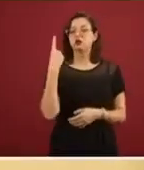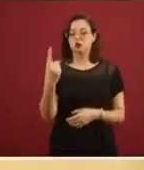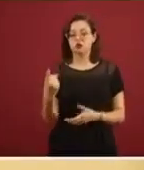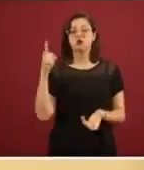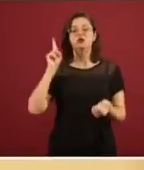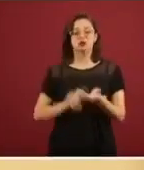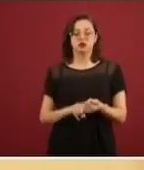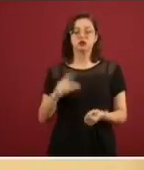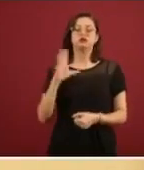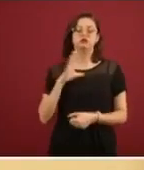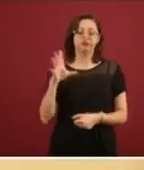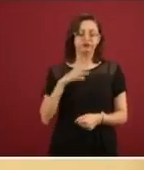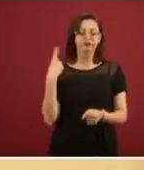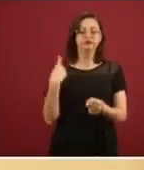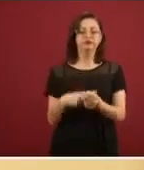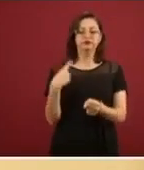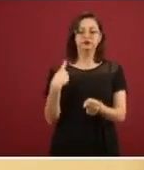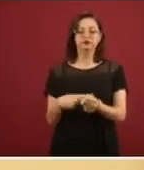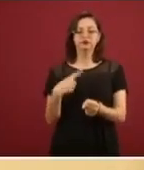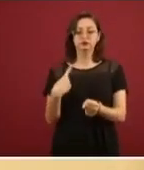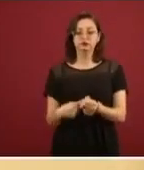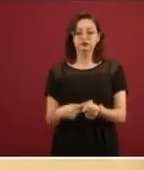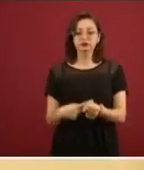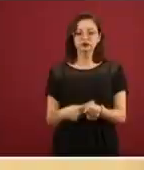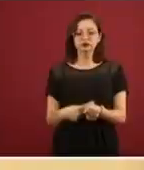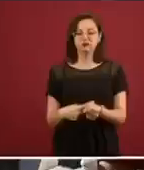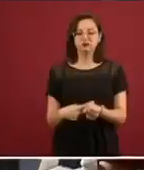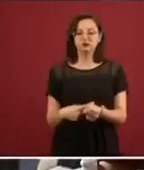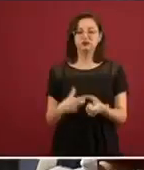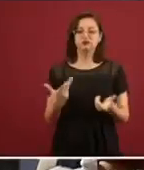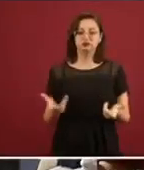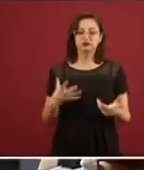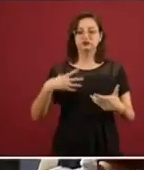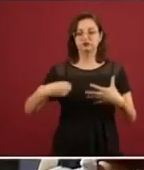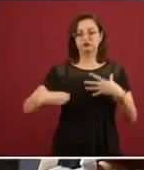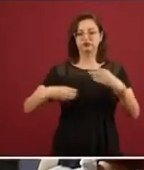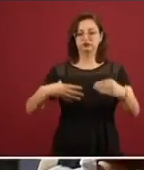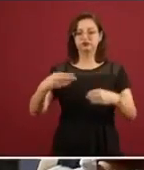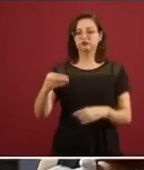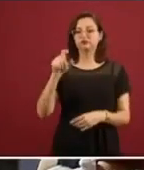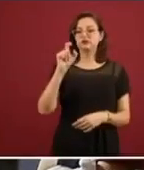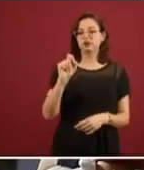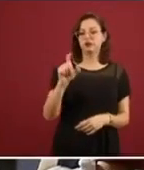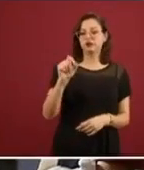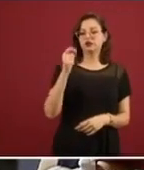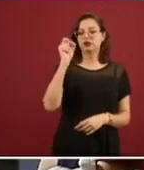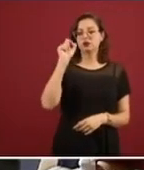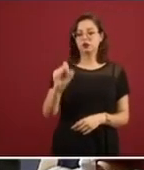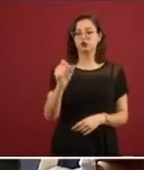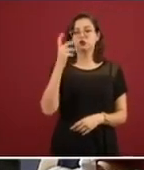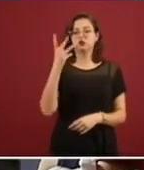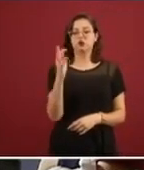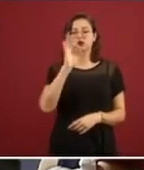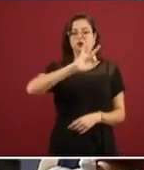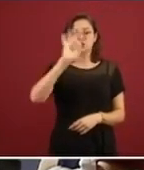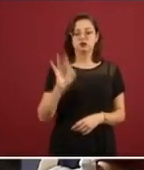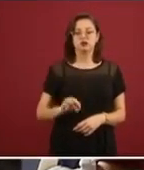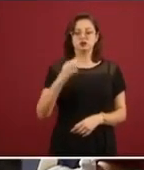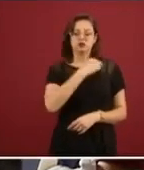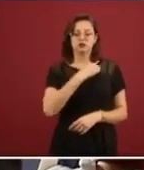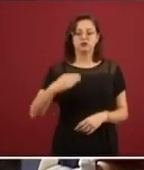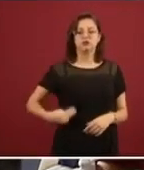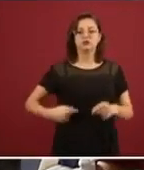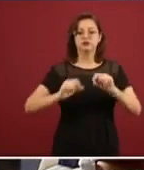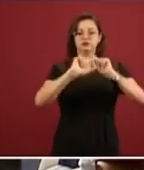un caso confirmado, lo cual entonces representa que hay transmisión en el 20.4% de los municipios de